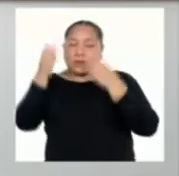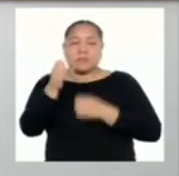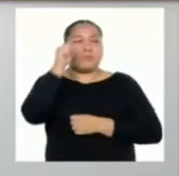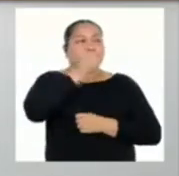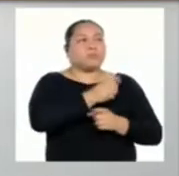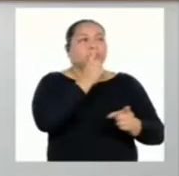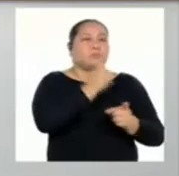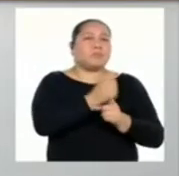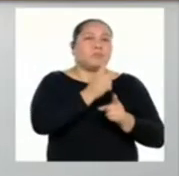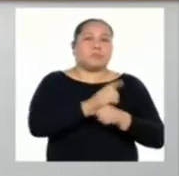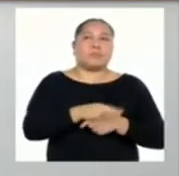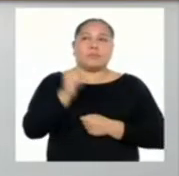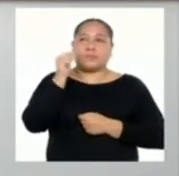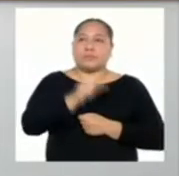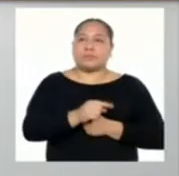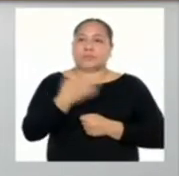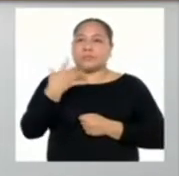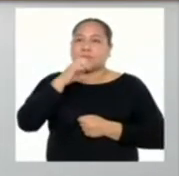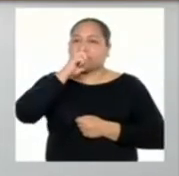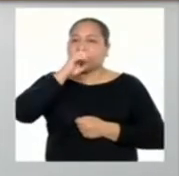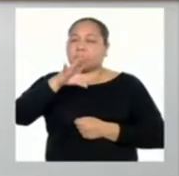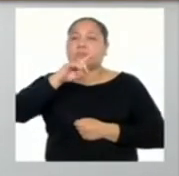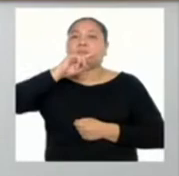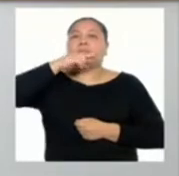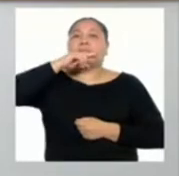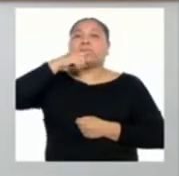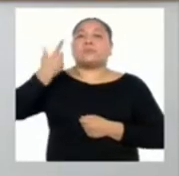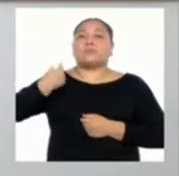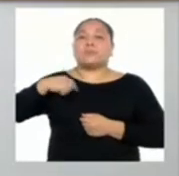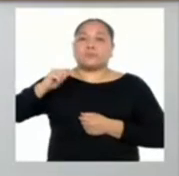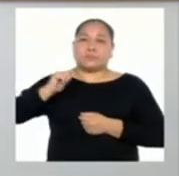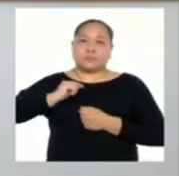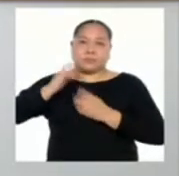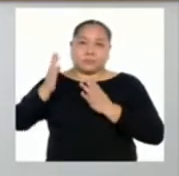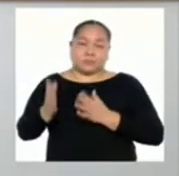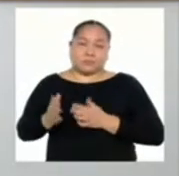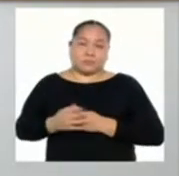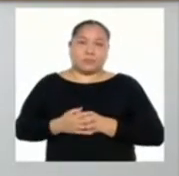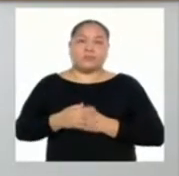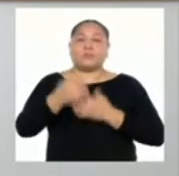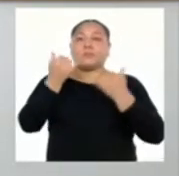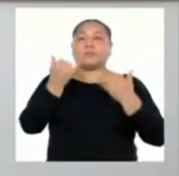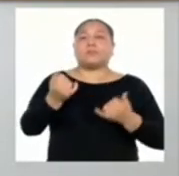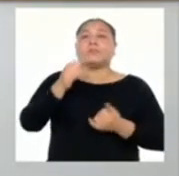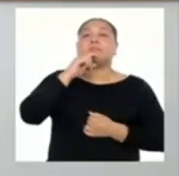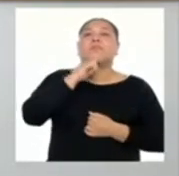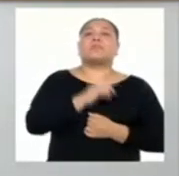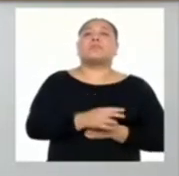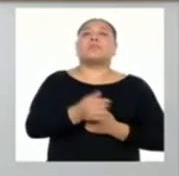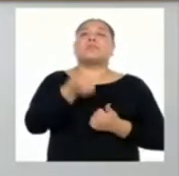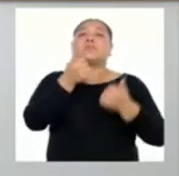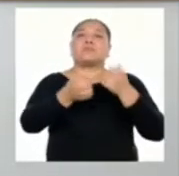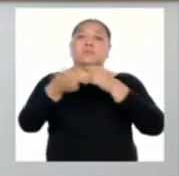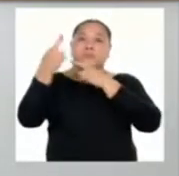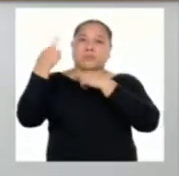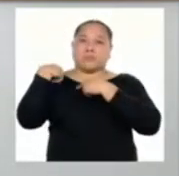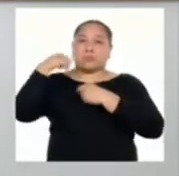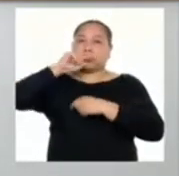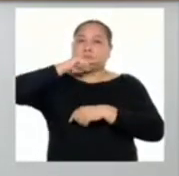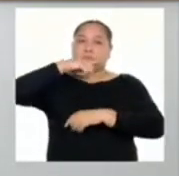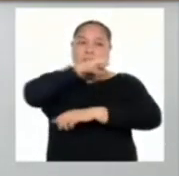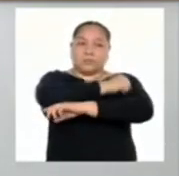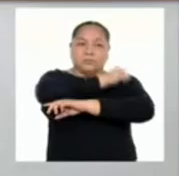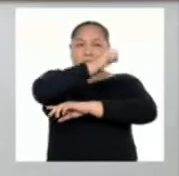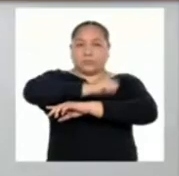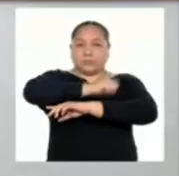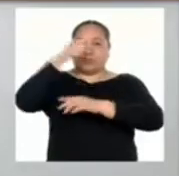Correcto, Rebot. Acabamos de hablar de las mujeres españolas. Ahora toca hablar del rol de las mujeres